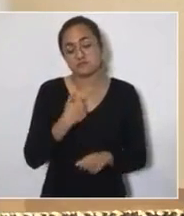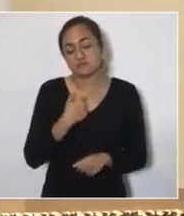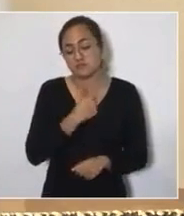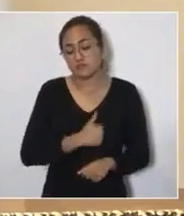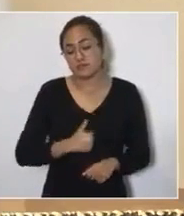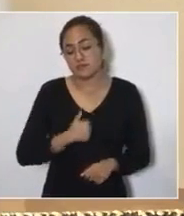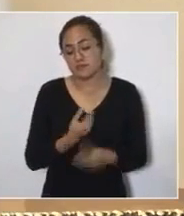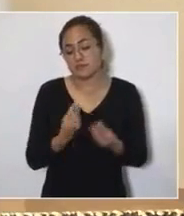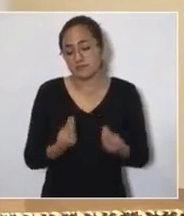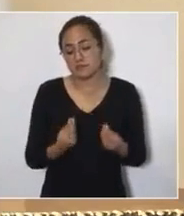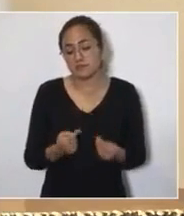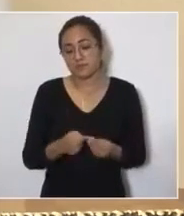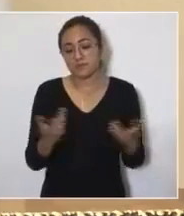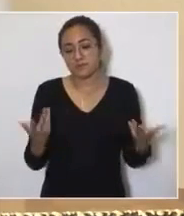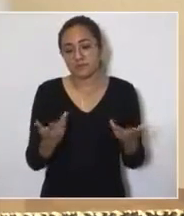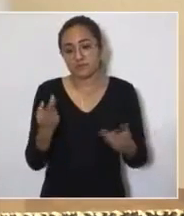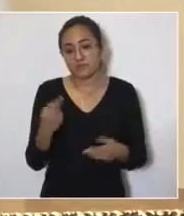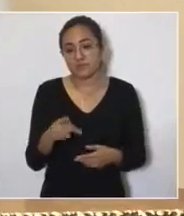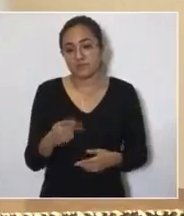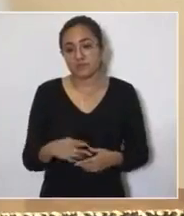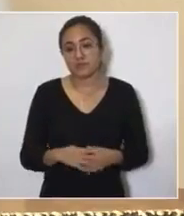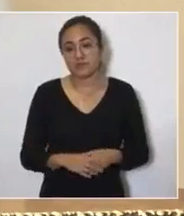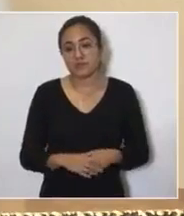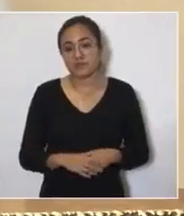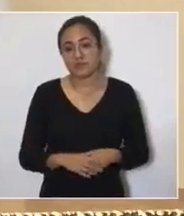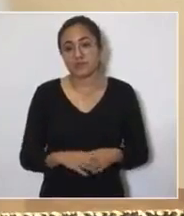mucho eso que le hicieron a Eduardo Rivera que hizo